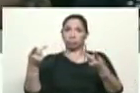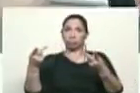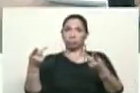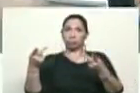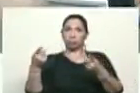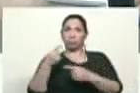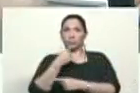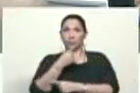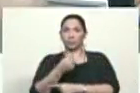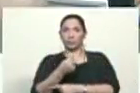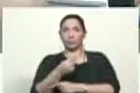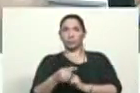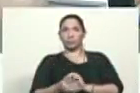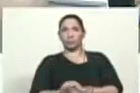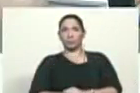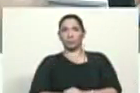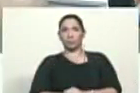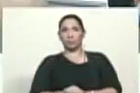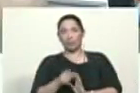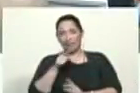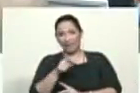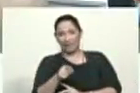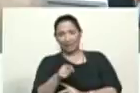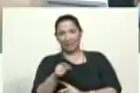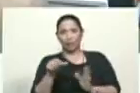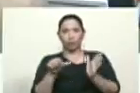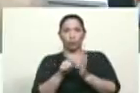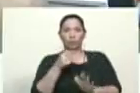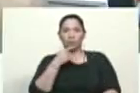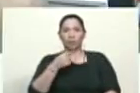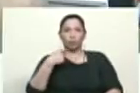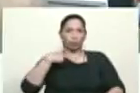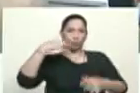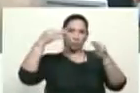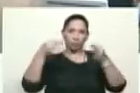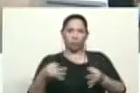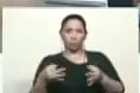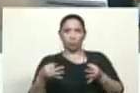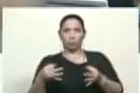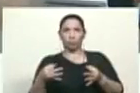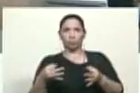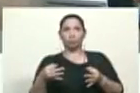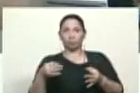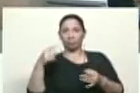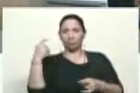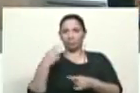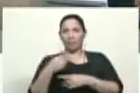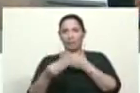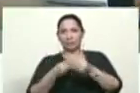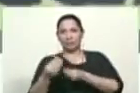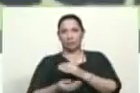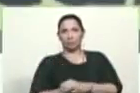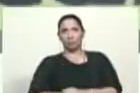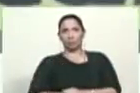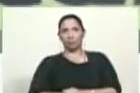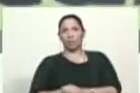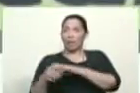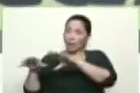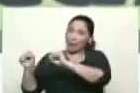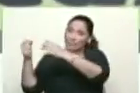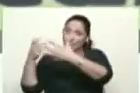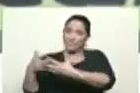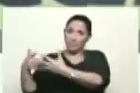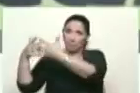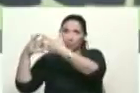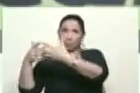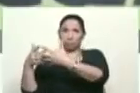directamente, y allí es donde digo, estoy seguro que es así. Si al Imperio